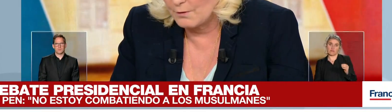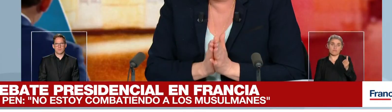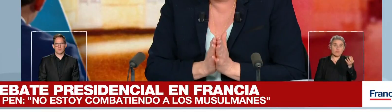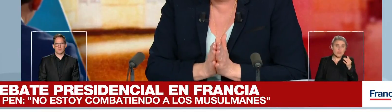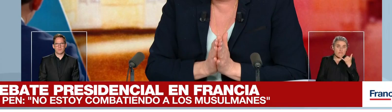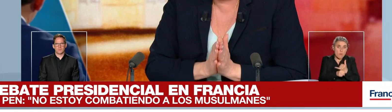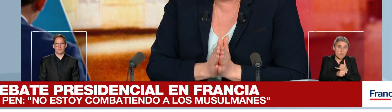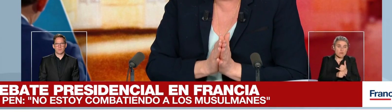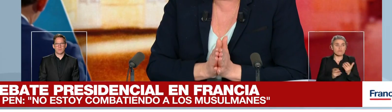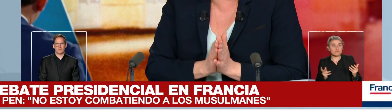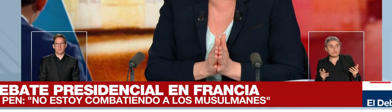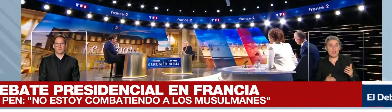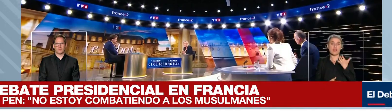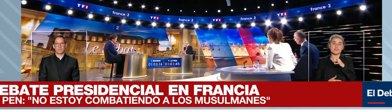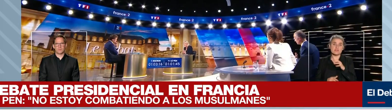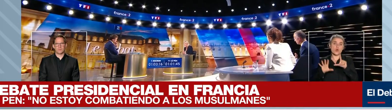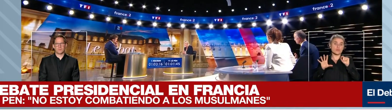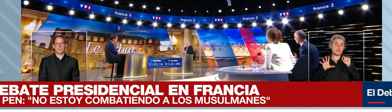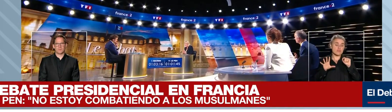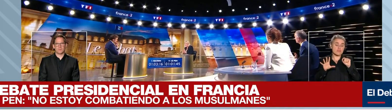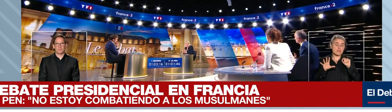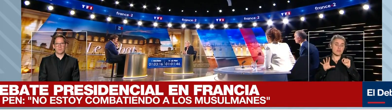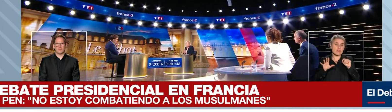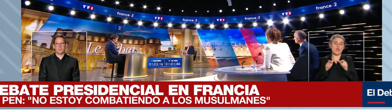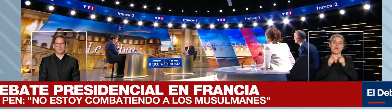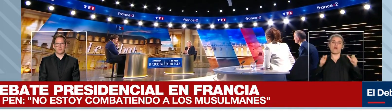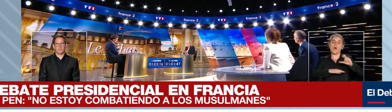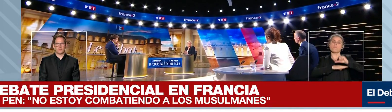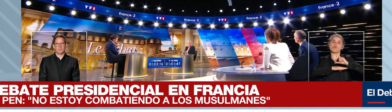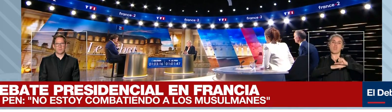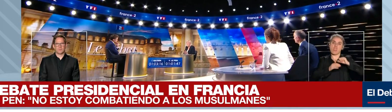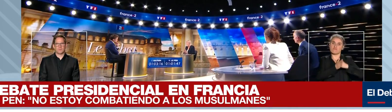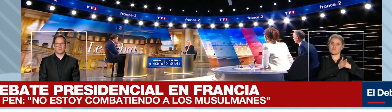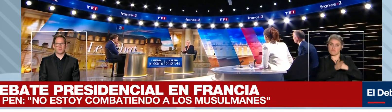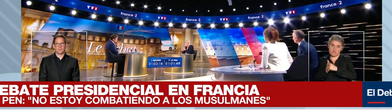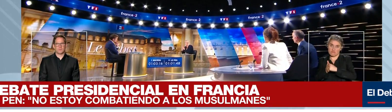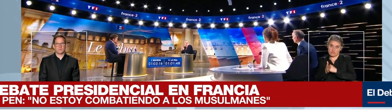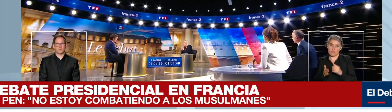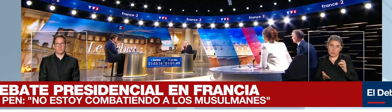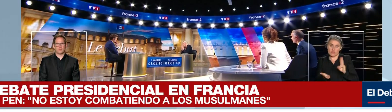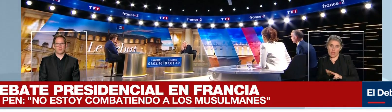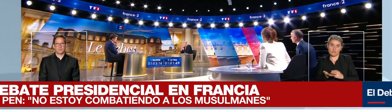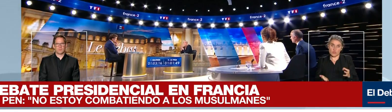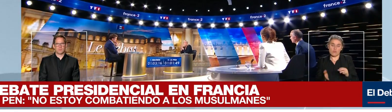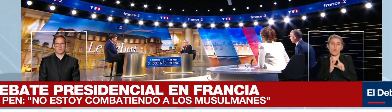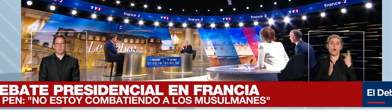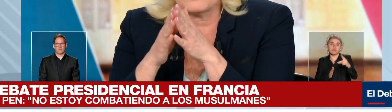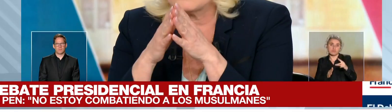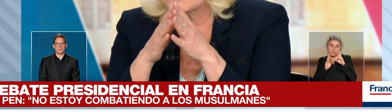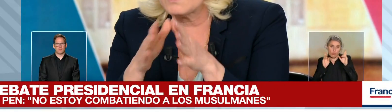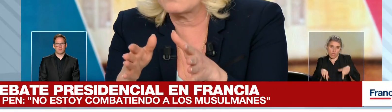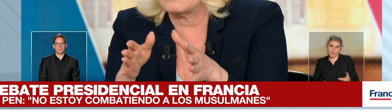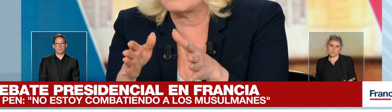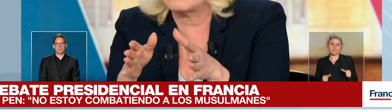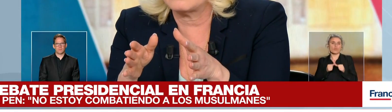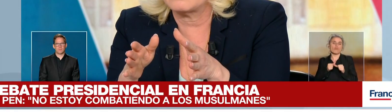de la DSRT. Cuando se dice que hay 570 mezquitas radicales, hay 570 mezquitas radicales. Su